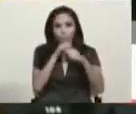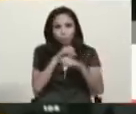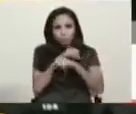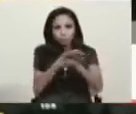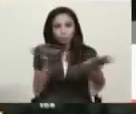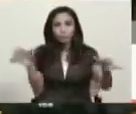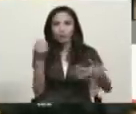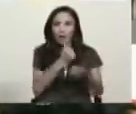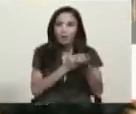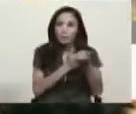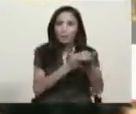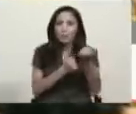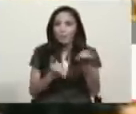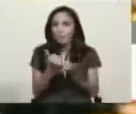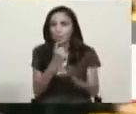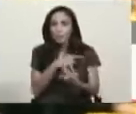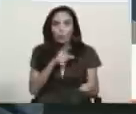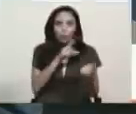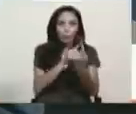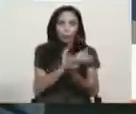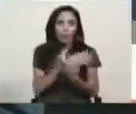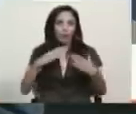salud y conciencia.